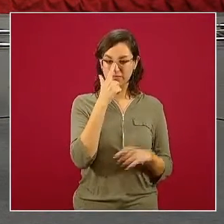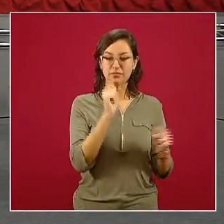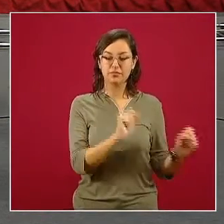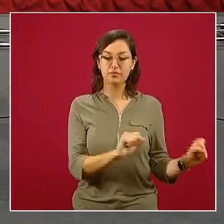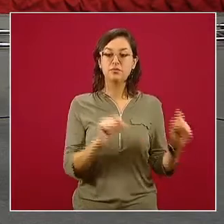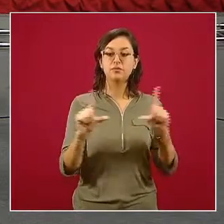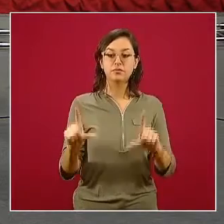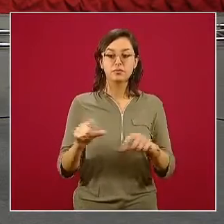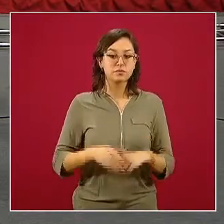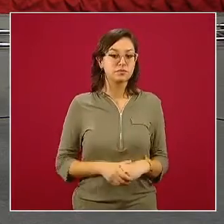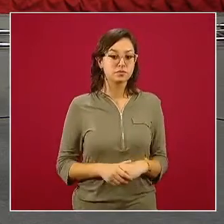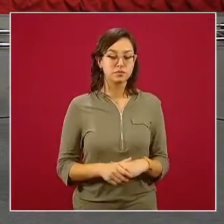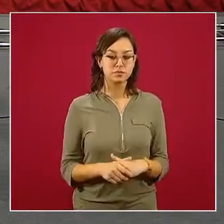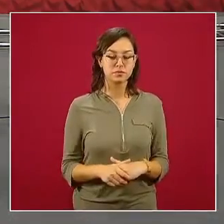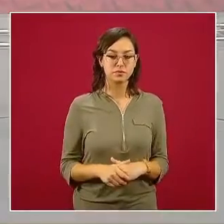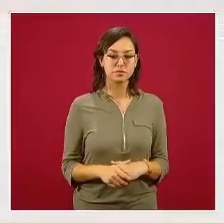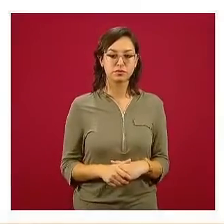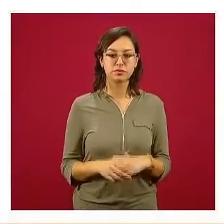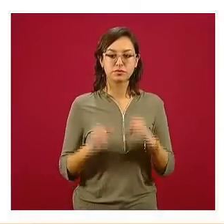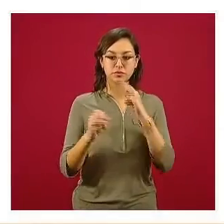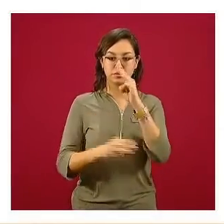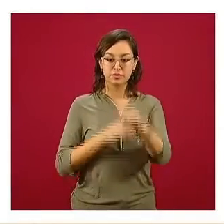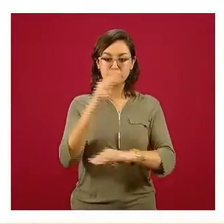En la situación mundial, tenemos